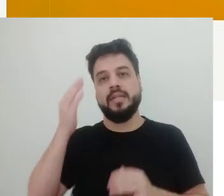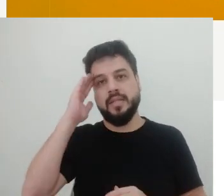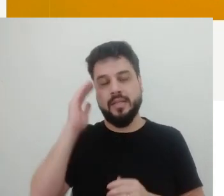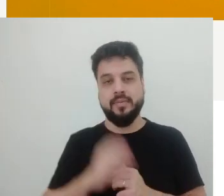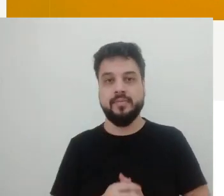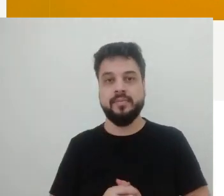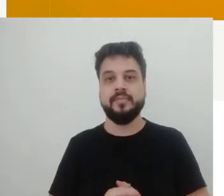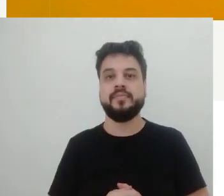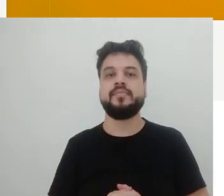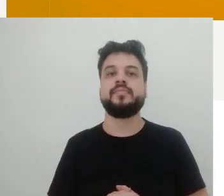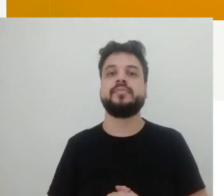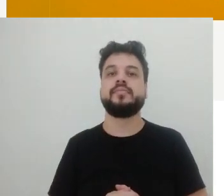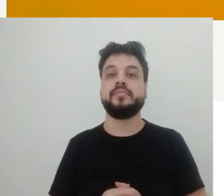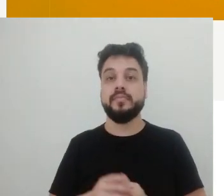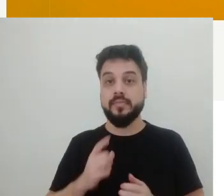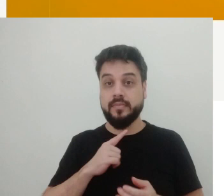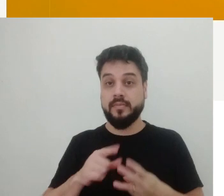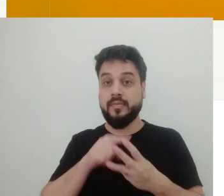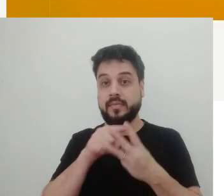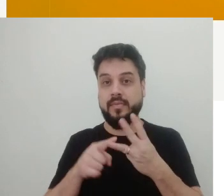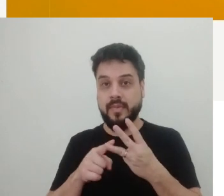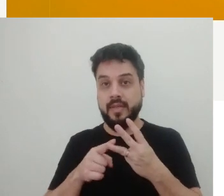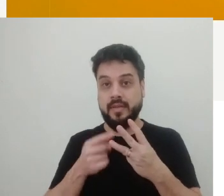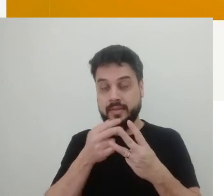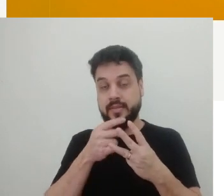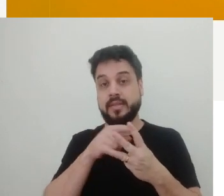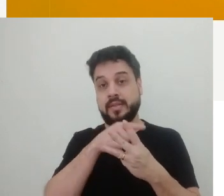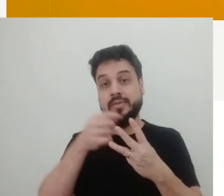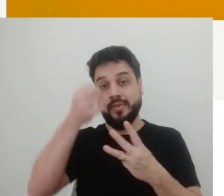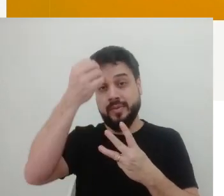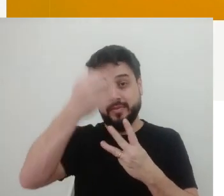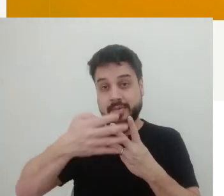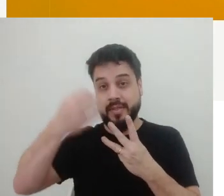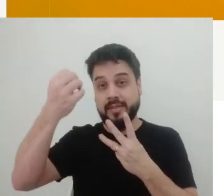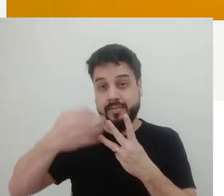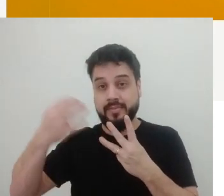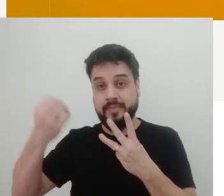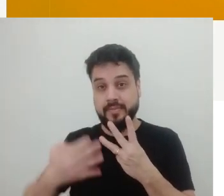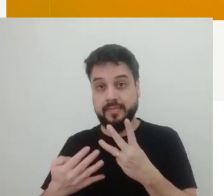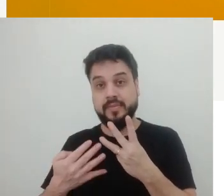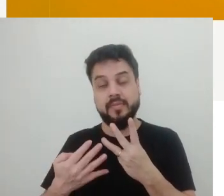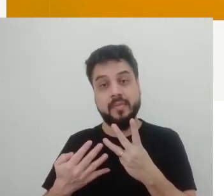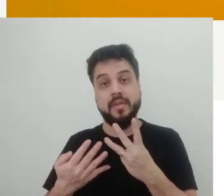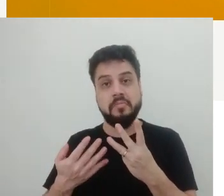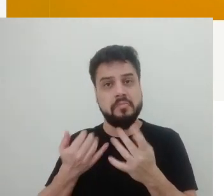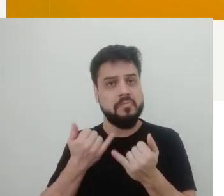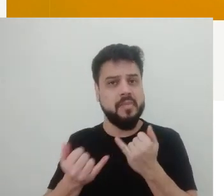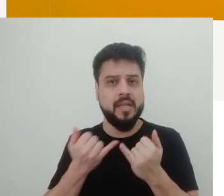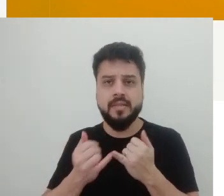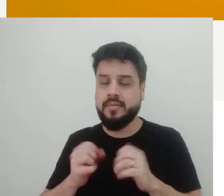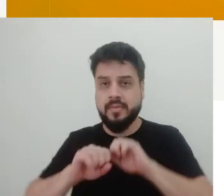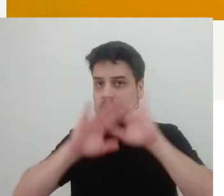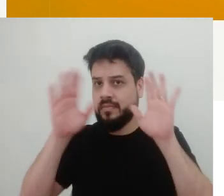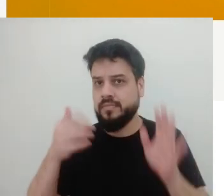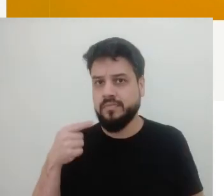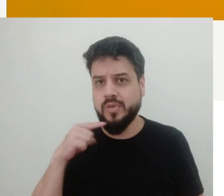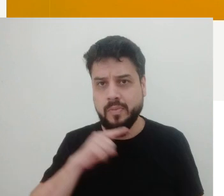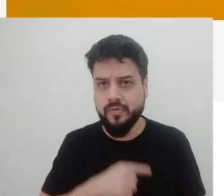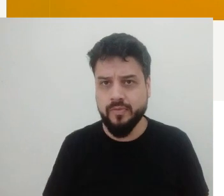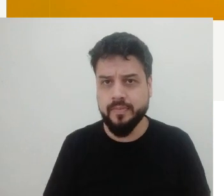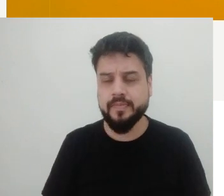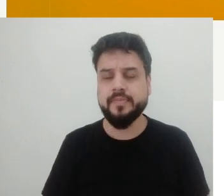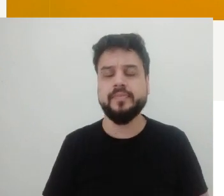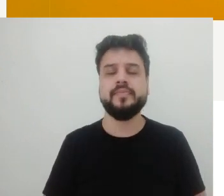mí, cuando yo inicié mis estudios, esto no era obvio. Que evidentemente no sabía